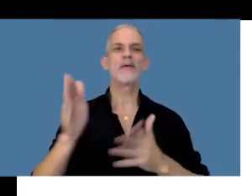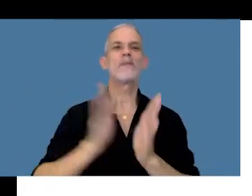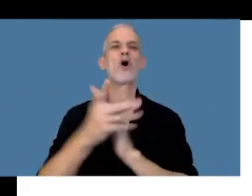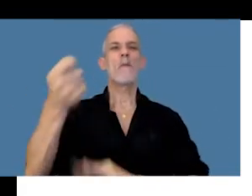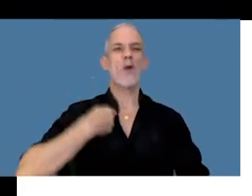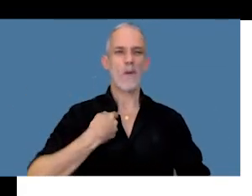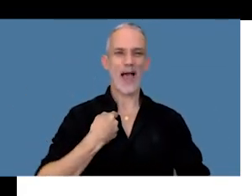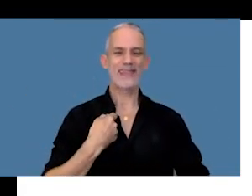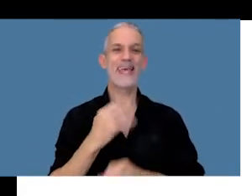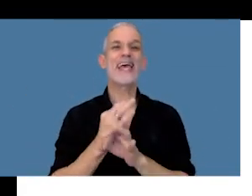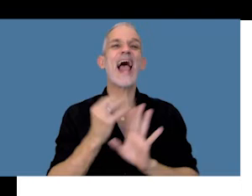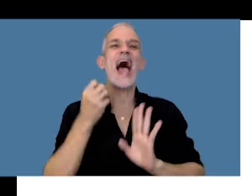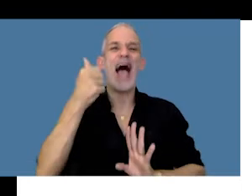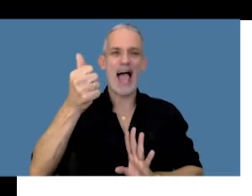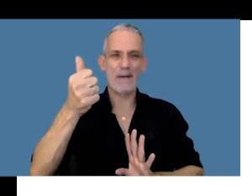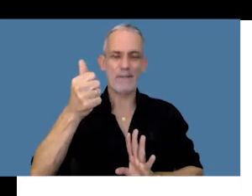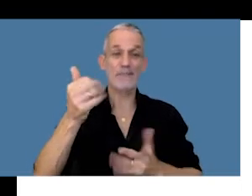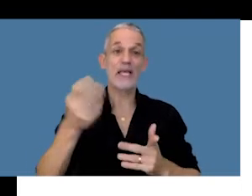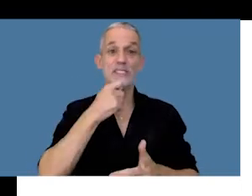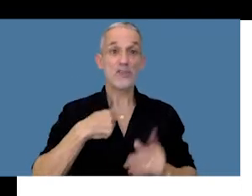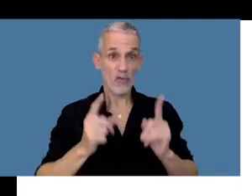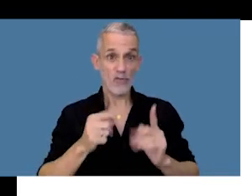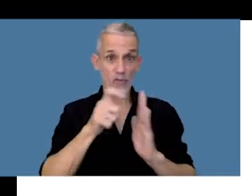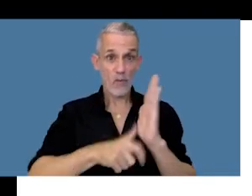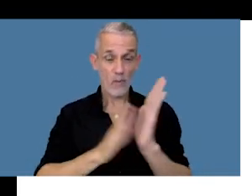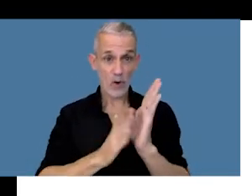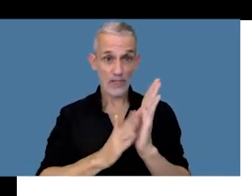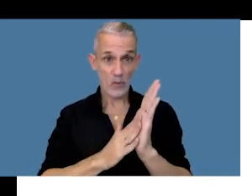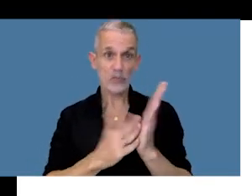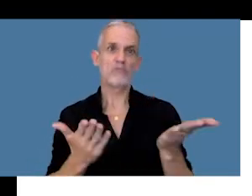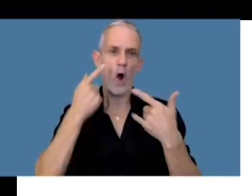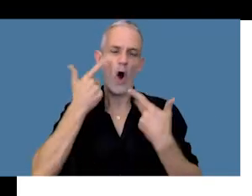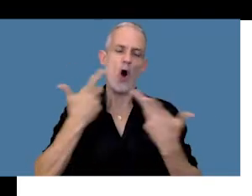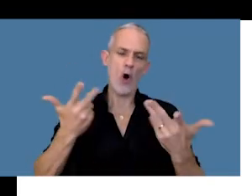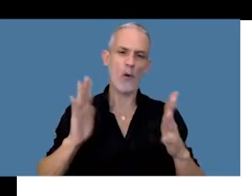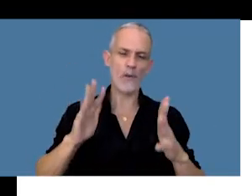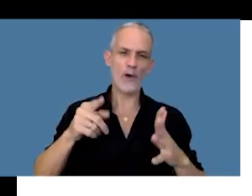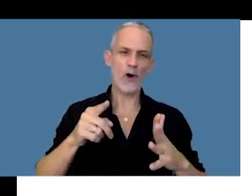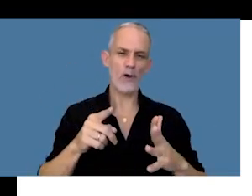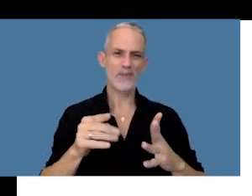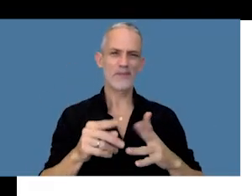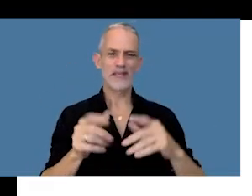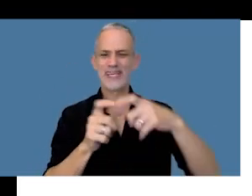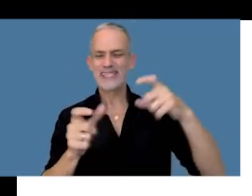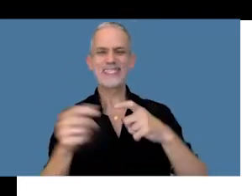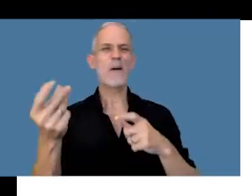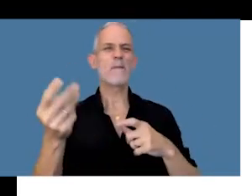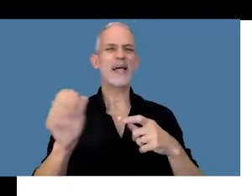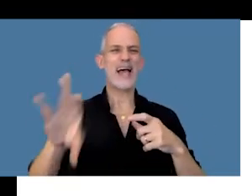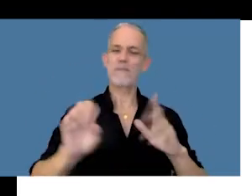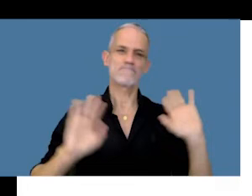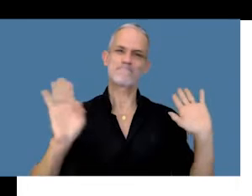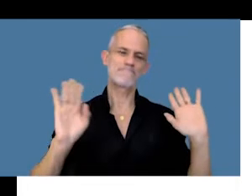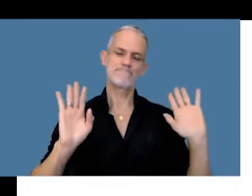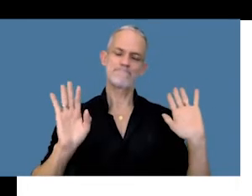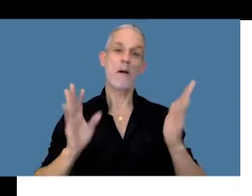comprobante clase A. Si el contribuyente sigue siendo monotributista, por supuesto, desechará ese crédito fiscal,